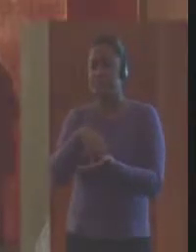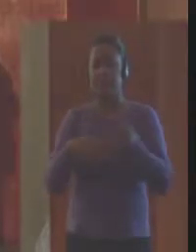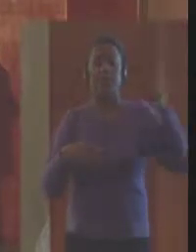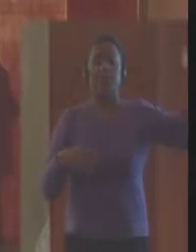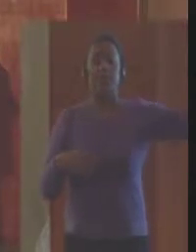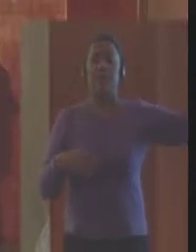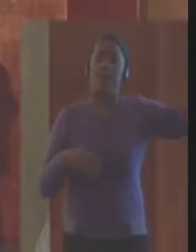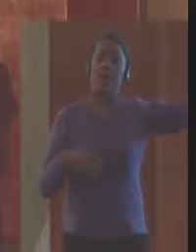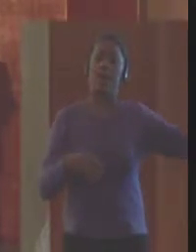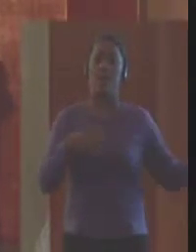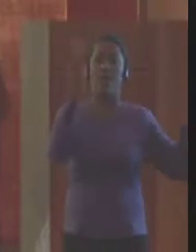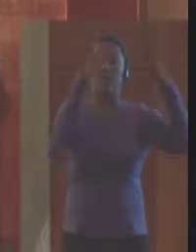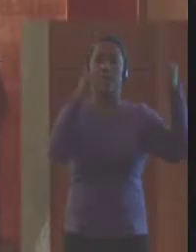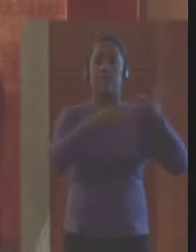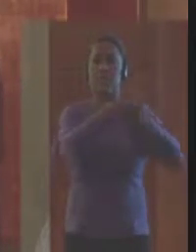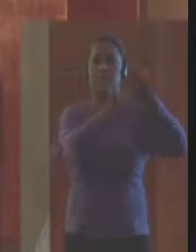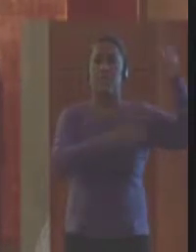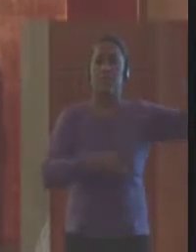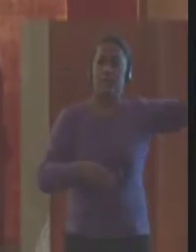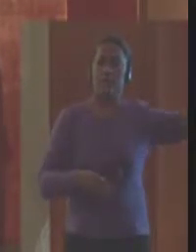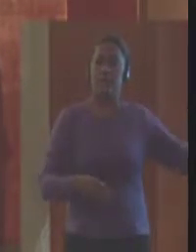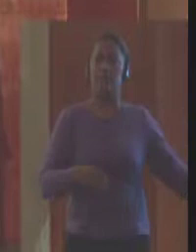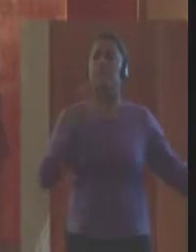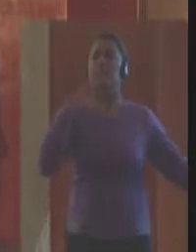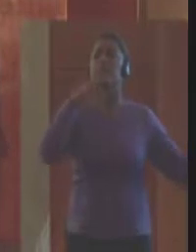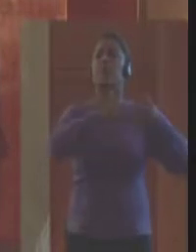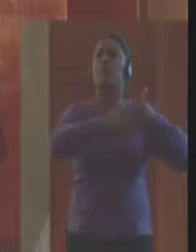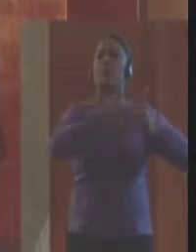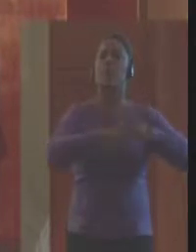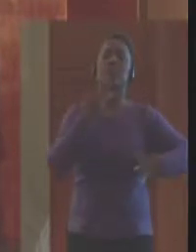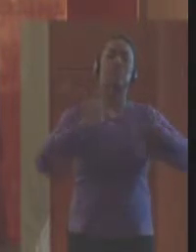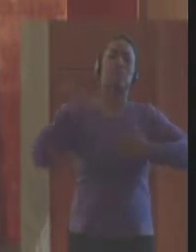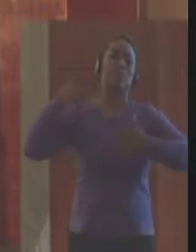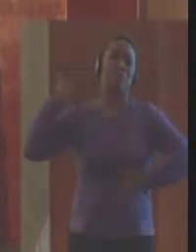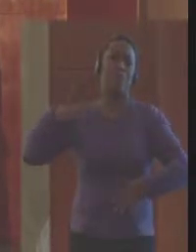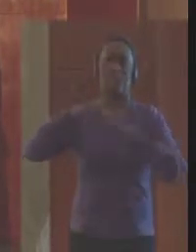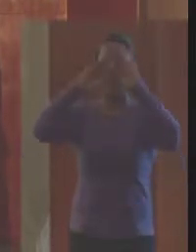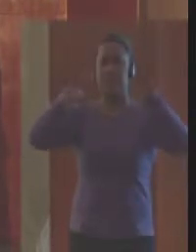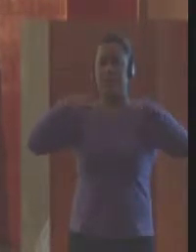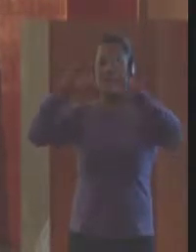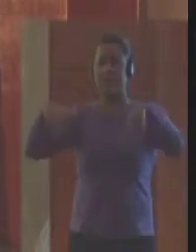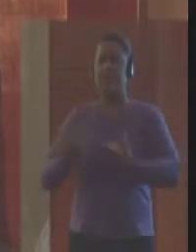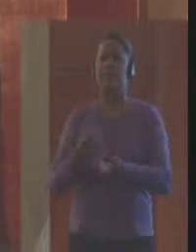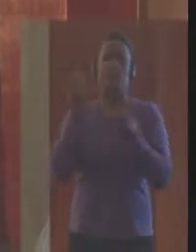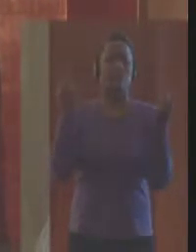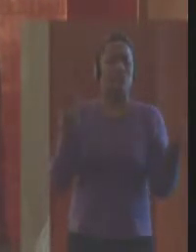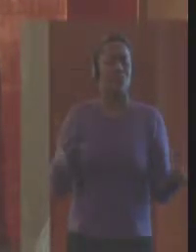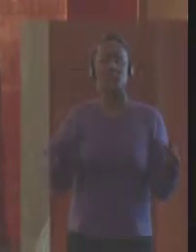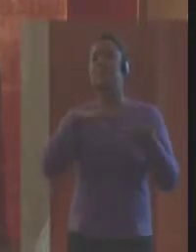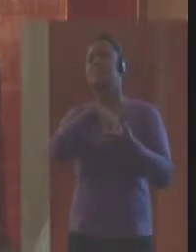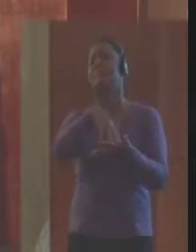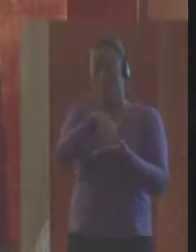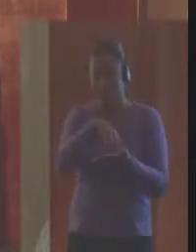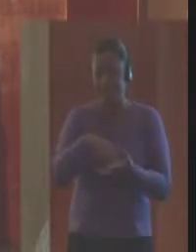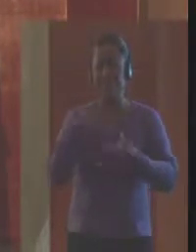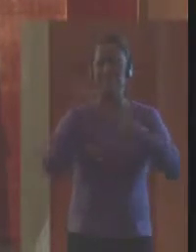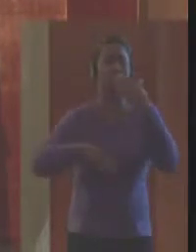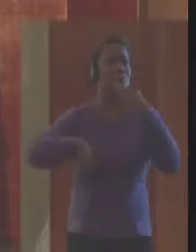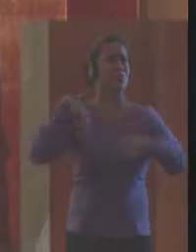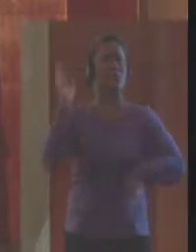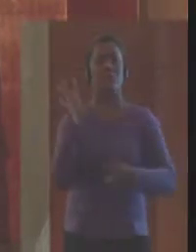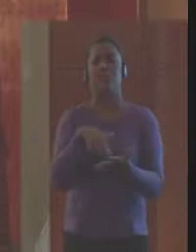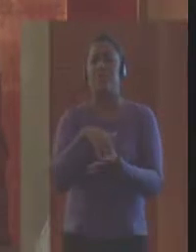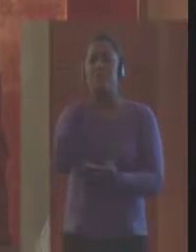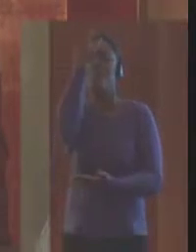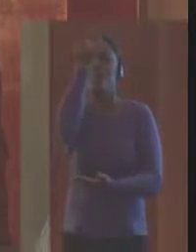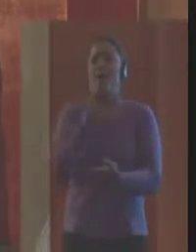de la mitad, muestra que las construcciones más antiguas también tienen unas condiciones de vulnerabilidad altas, porque